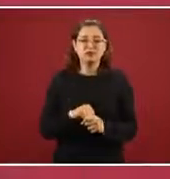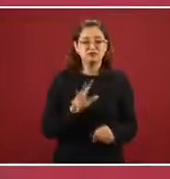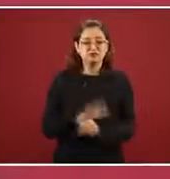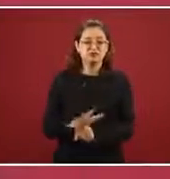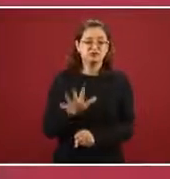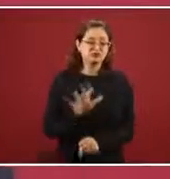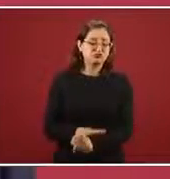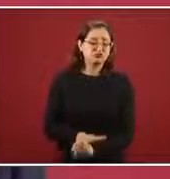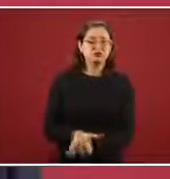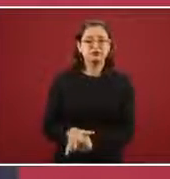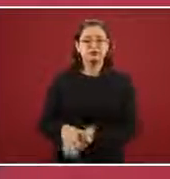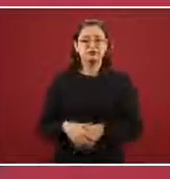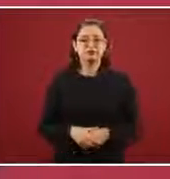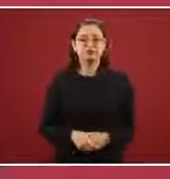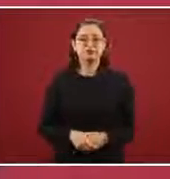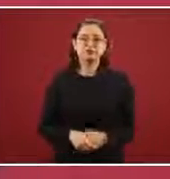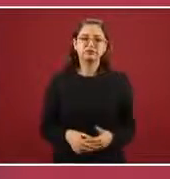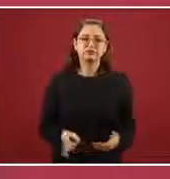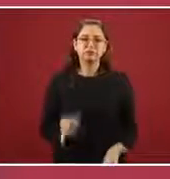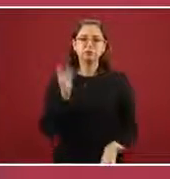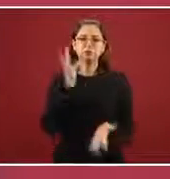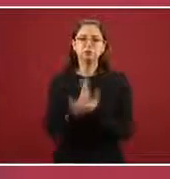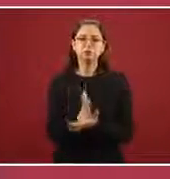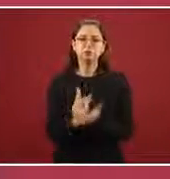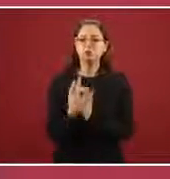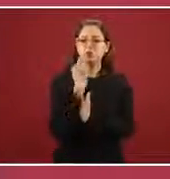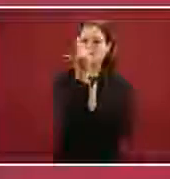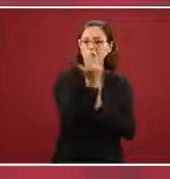no solo el llamado cuadro básico,